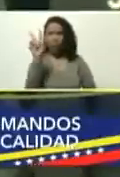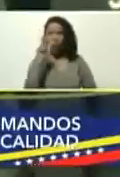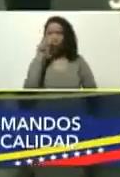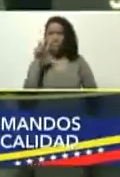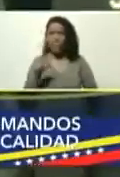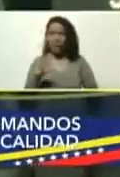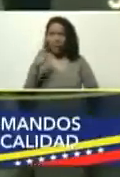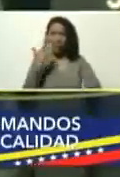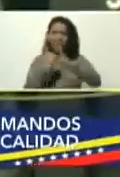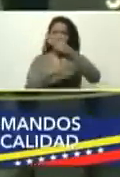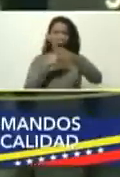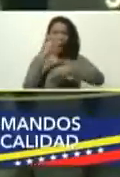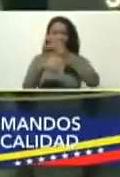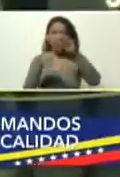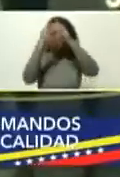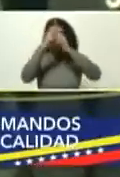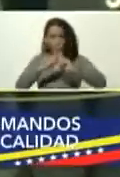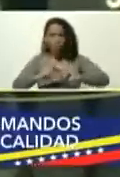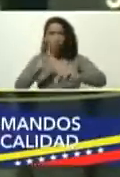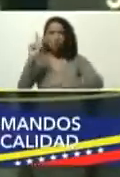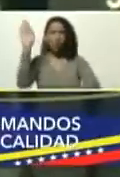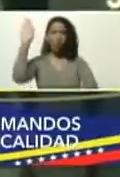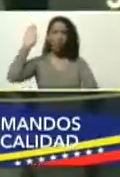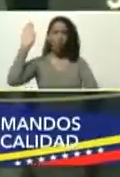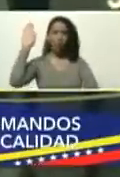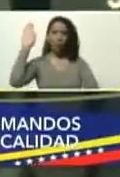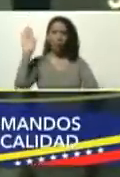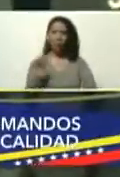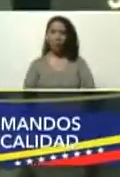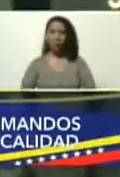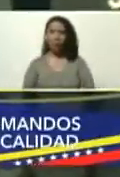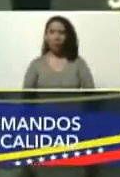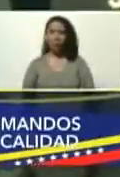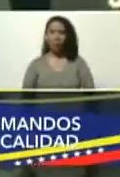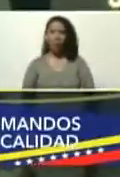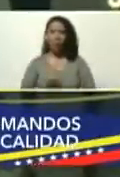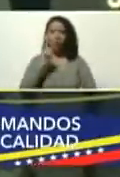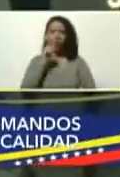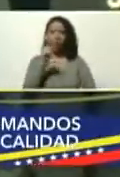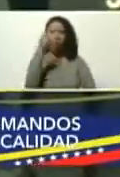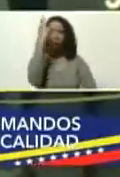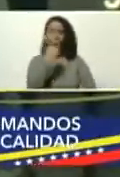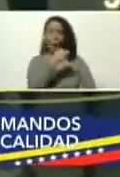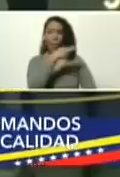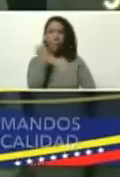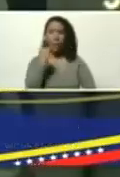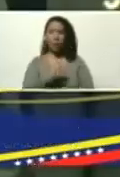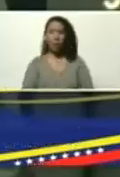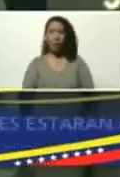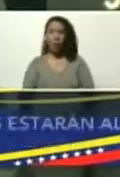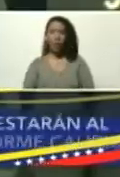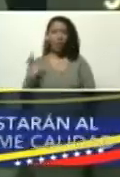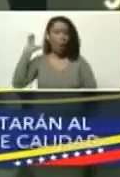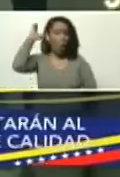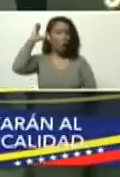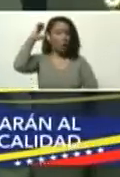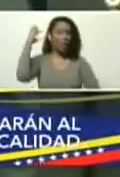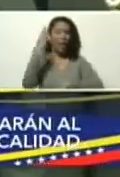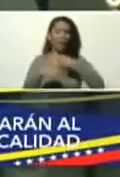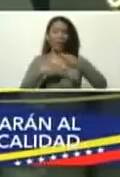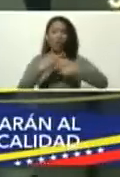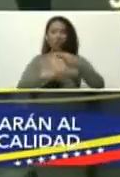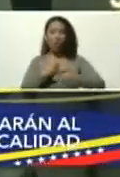van a honrar su juramento, su compromiso y su conciencia